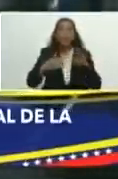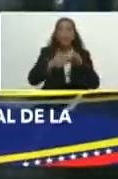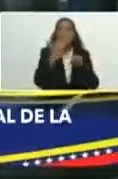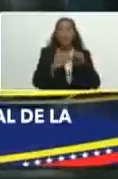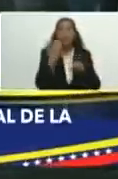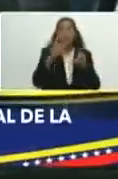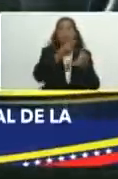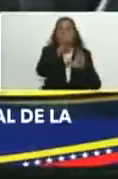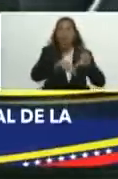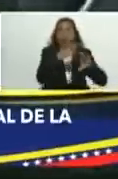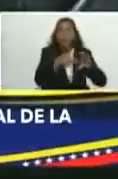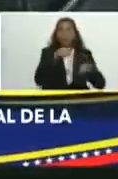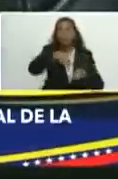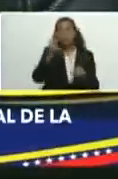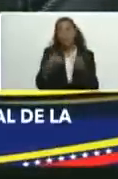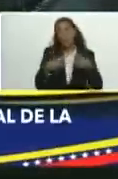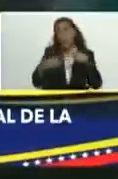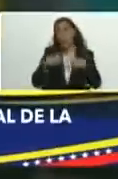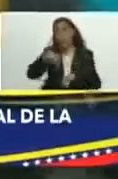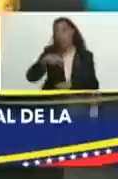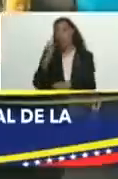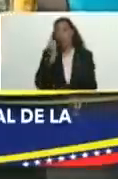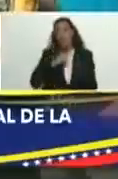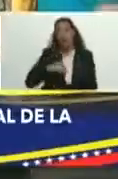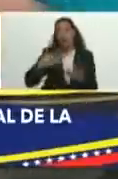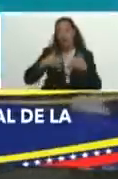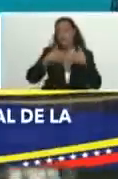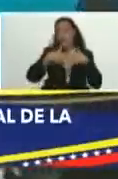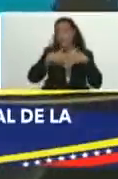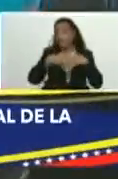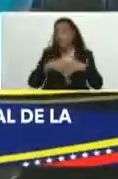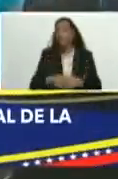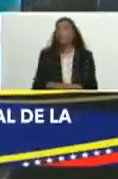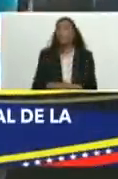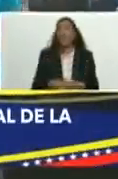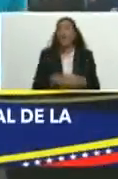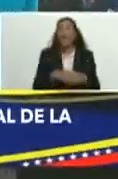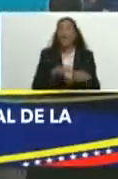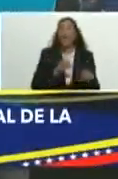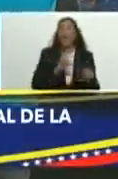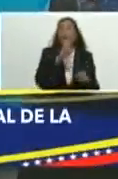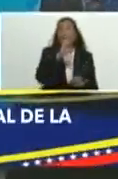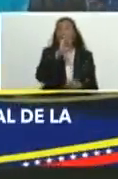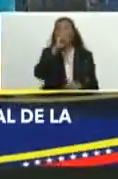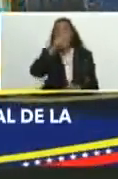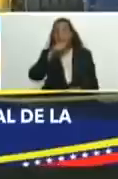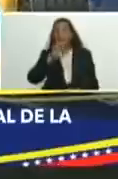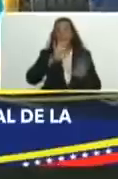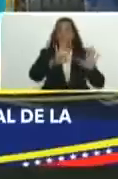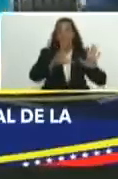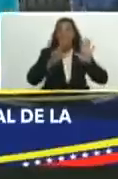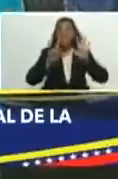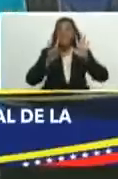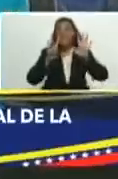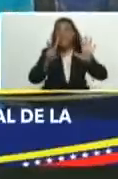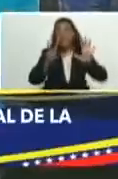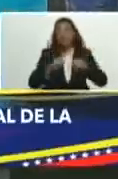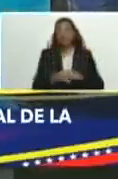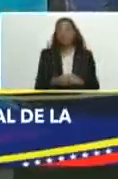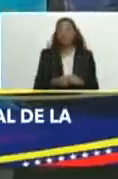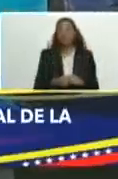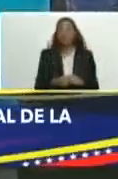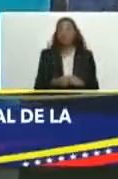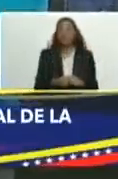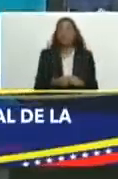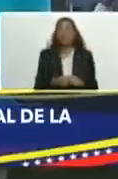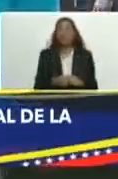Venezuela. Como puede ver, este es uno de los cauchos RIN 17. Huele a nuevo, vale. Ah, huele a